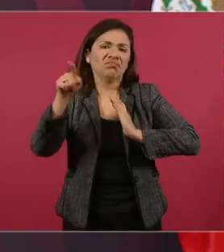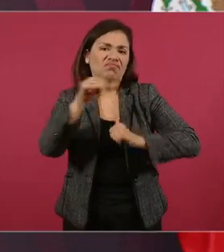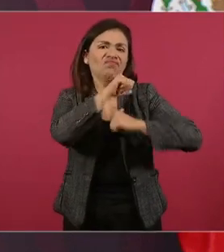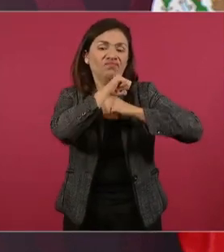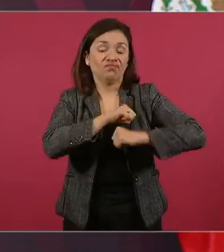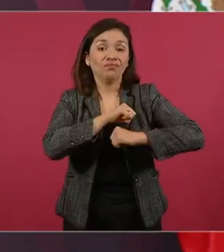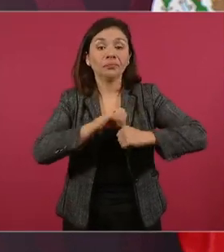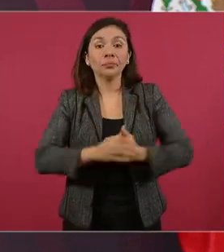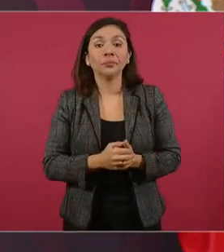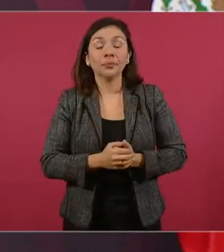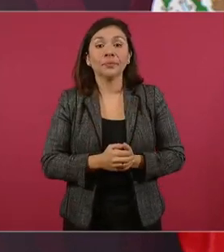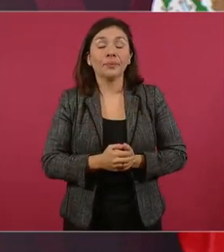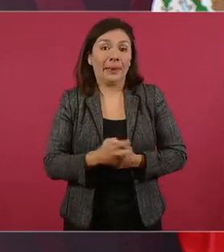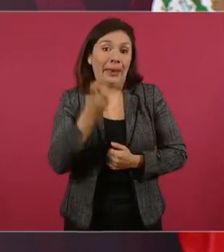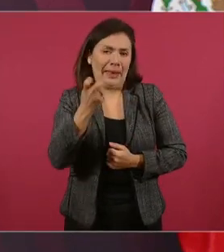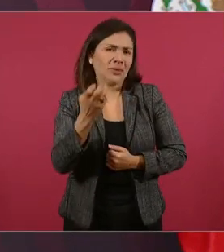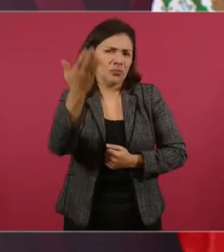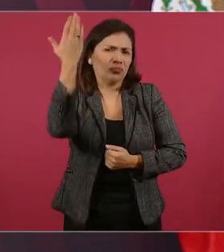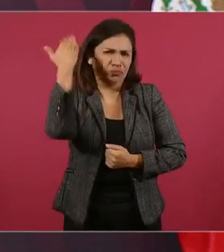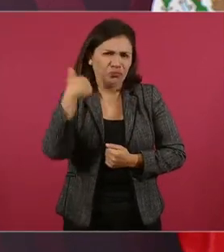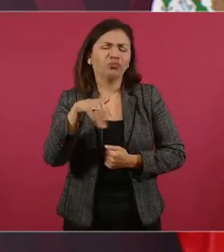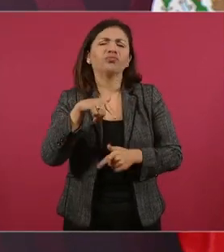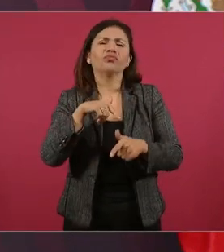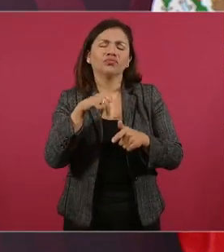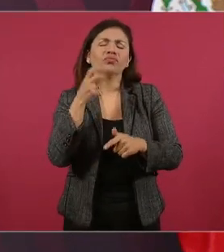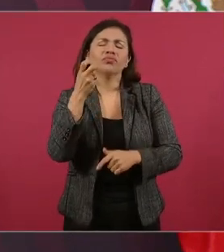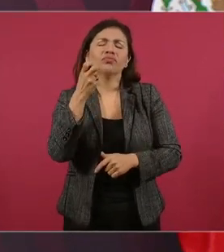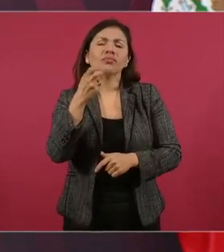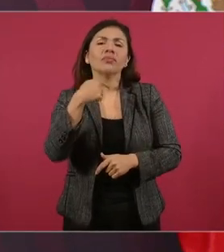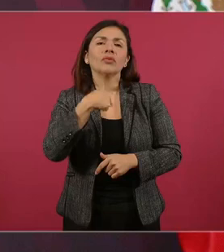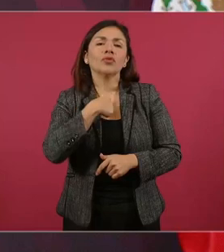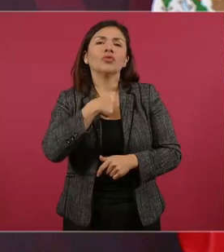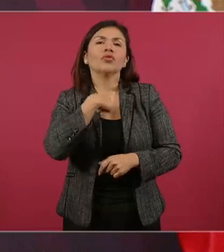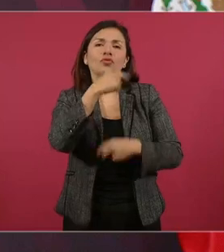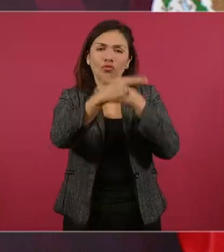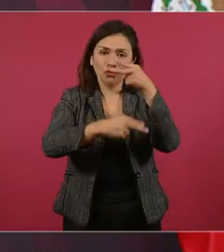Fuimos en su momento y seguimos siendo